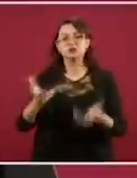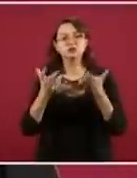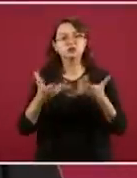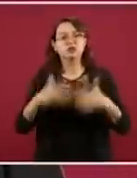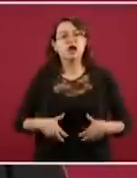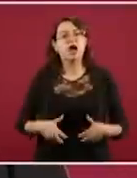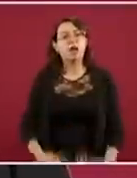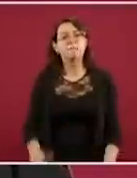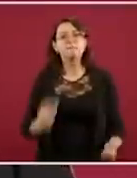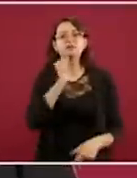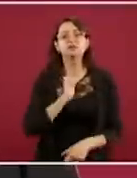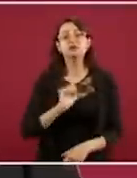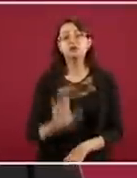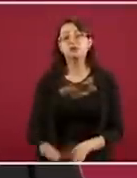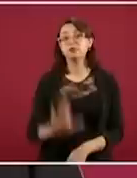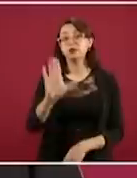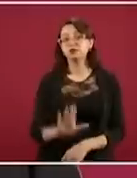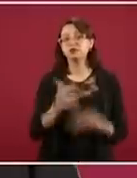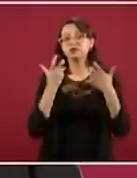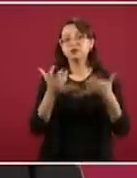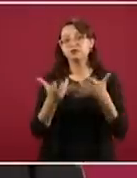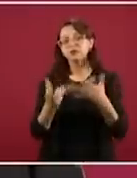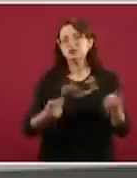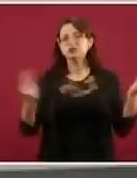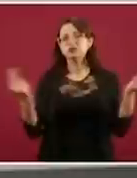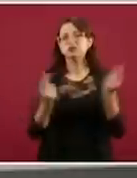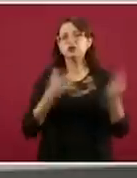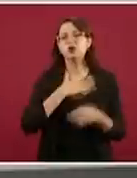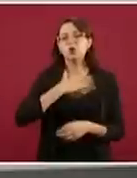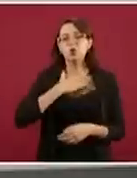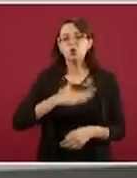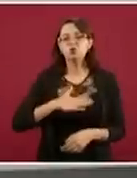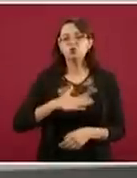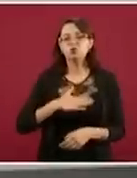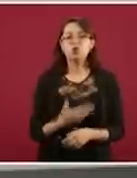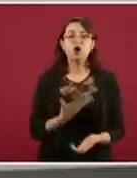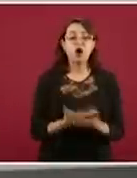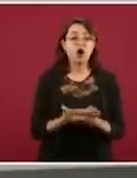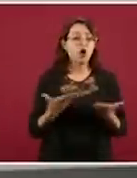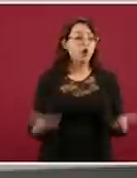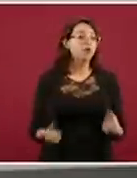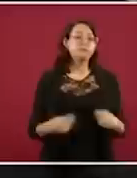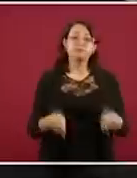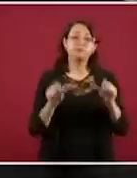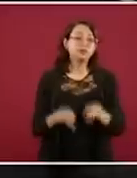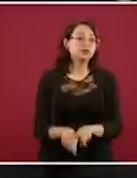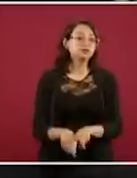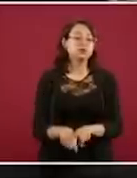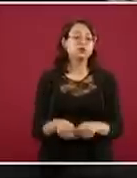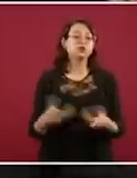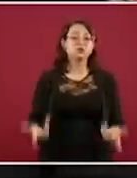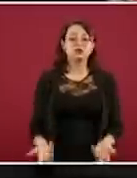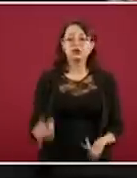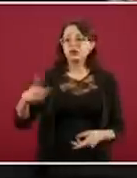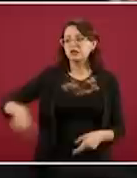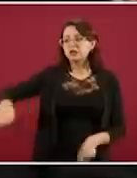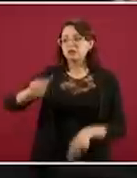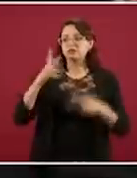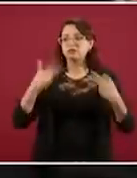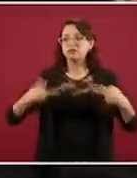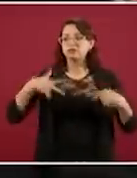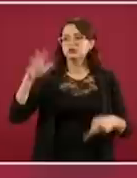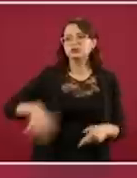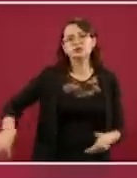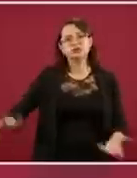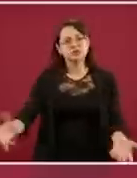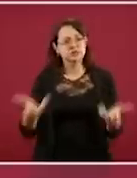justicia. Eso es lo que sucede, así estamos. Y tenemos que saciar esa hambre y esa sed